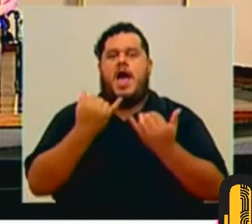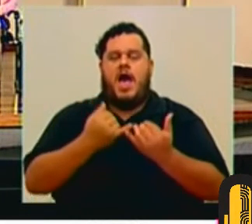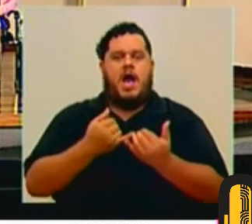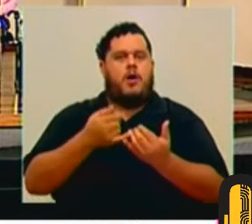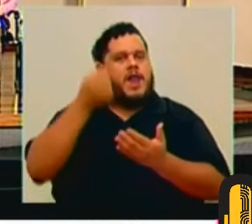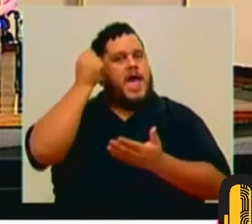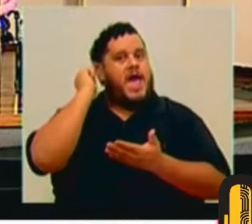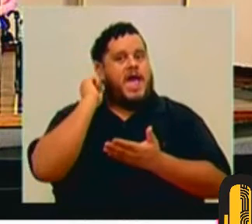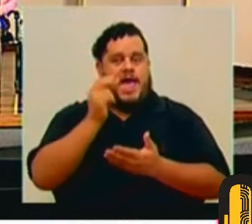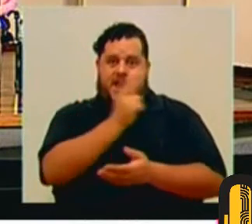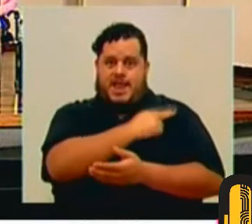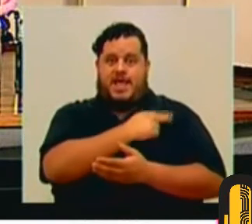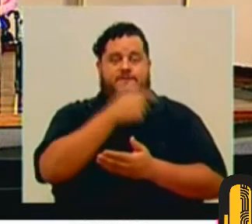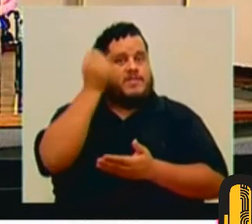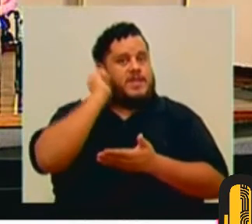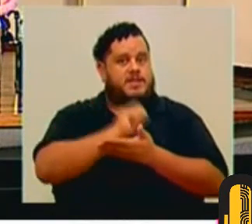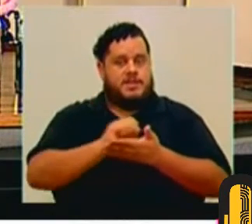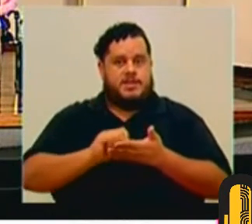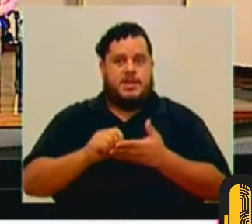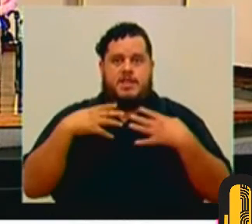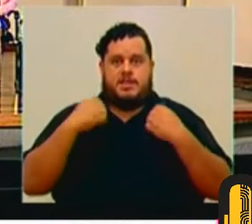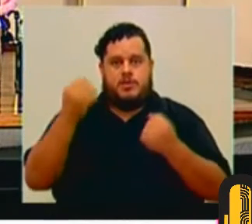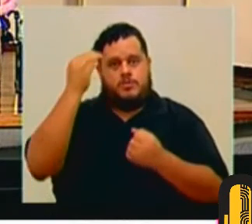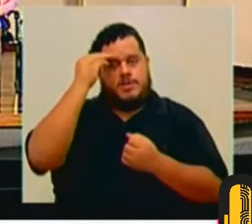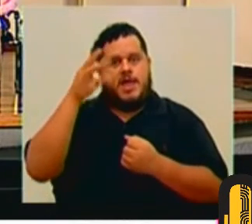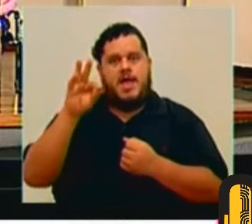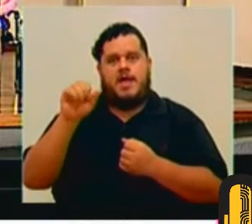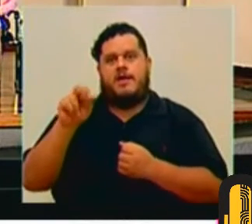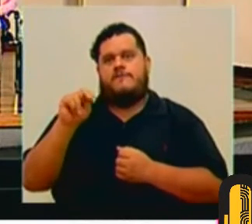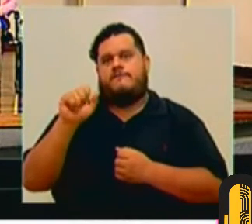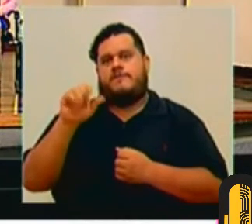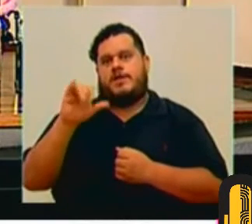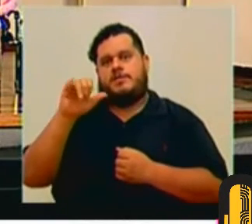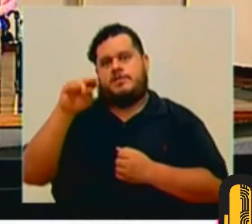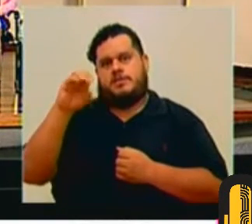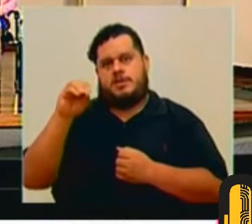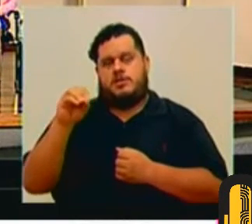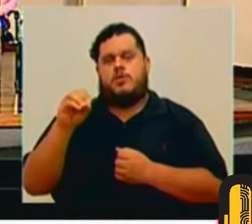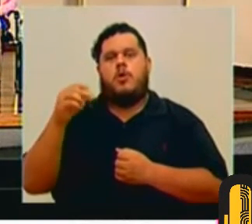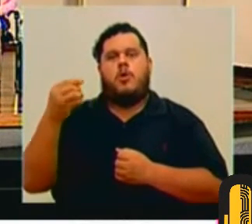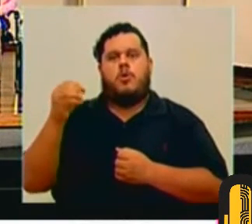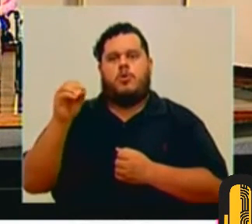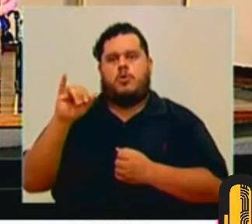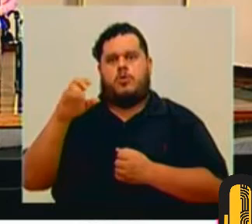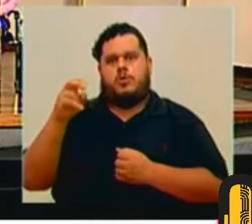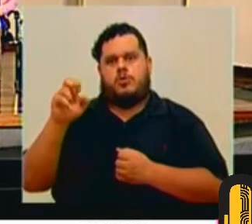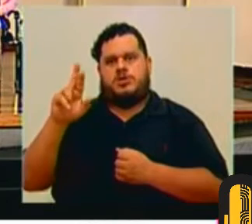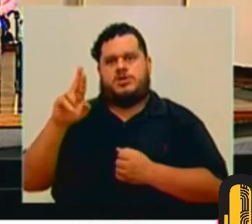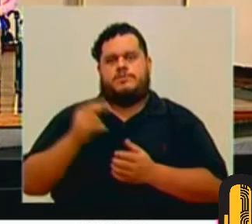de Salud Mental, el señor Francisco Golcher. Muy buenas tardes, don Francisco.